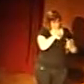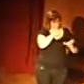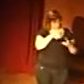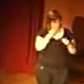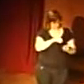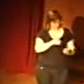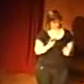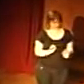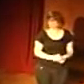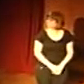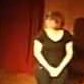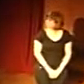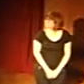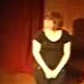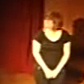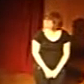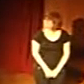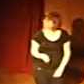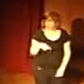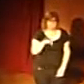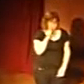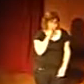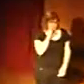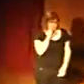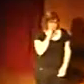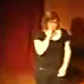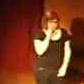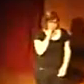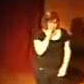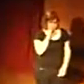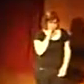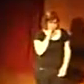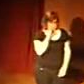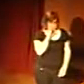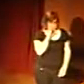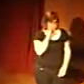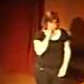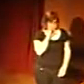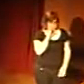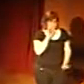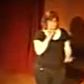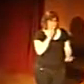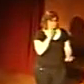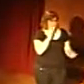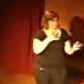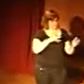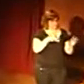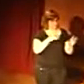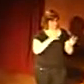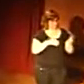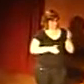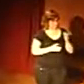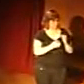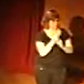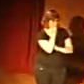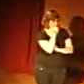no fíjense también eso lo que les decía antes también con con lo que pasaba con la torre del Oro no como aquí